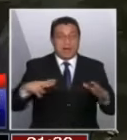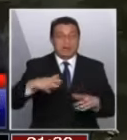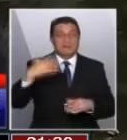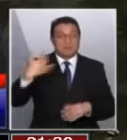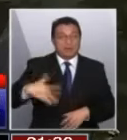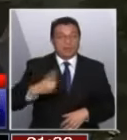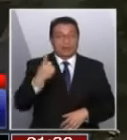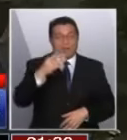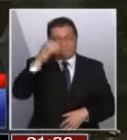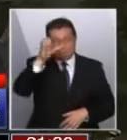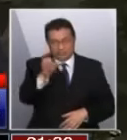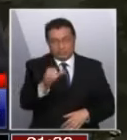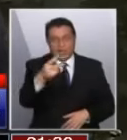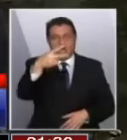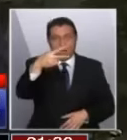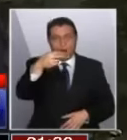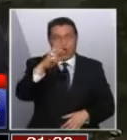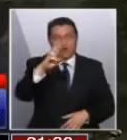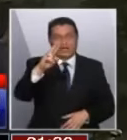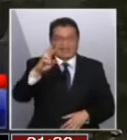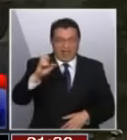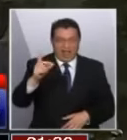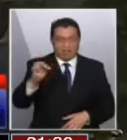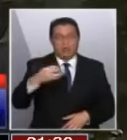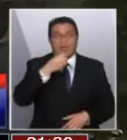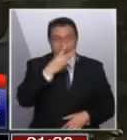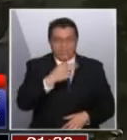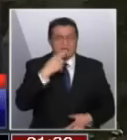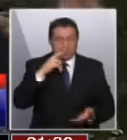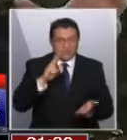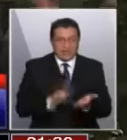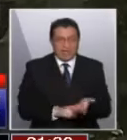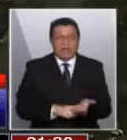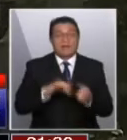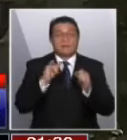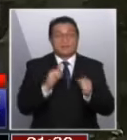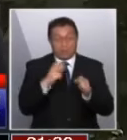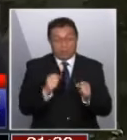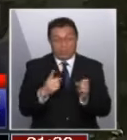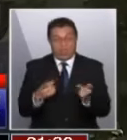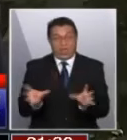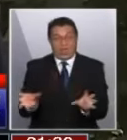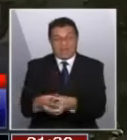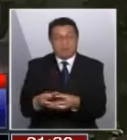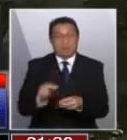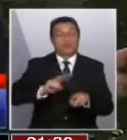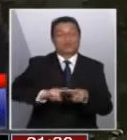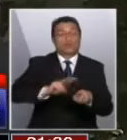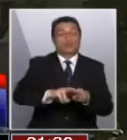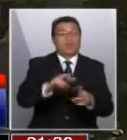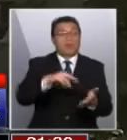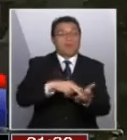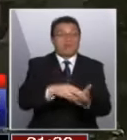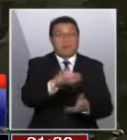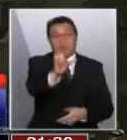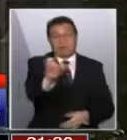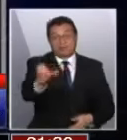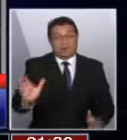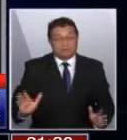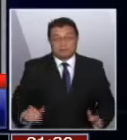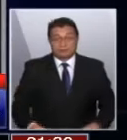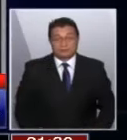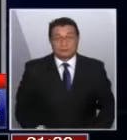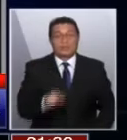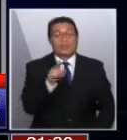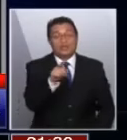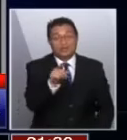una persona honrada transparente que diga la verdad y que sea capaz de formar un equipo para solucionar los problemas de la gente senador sandori